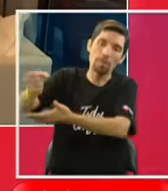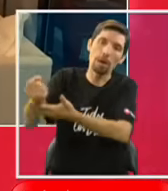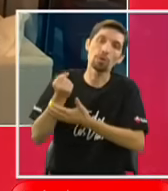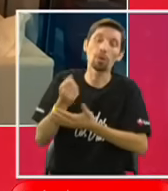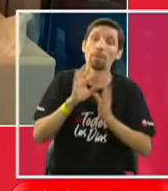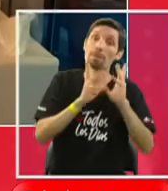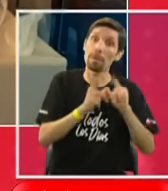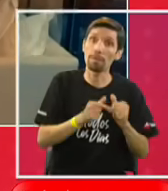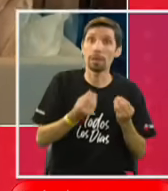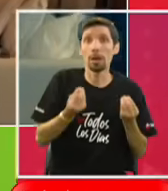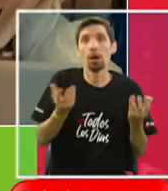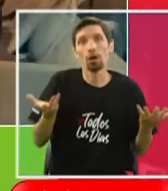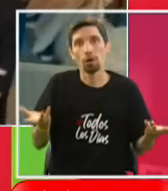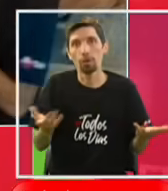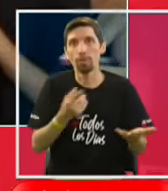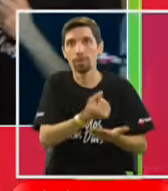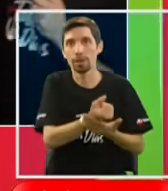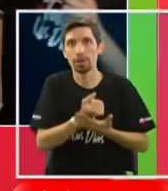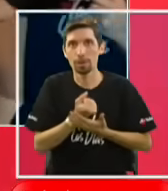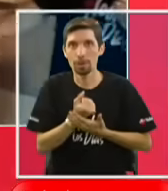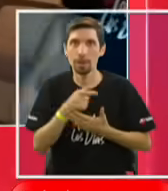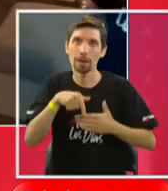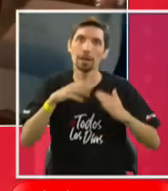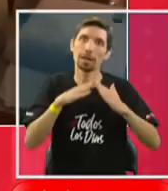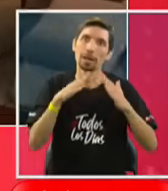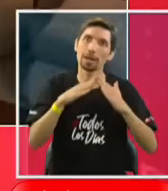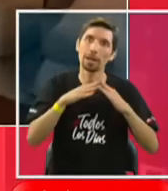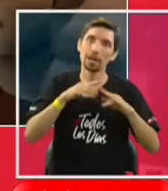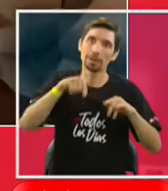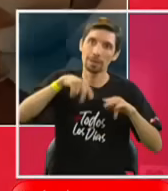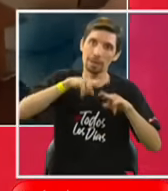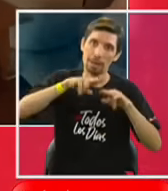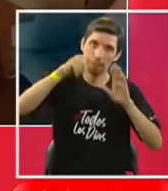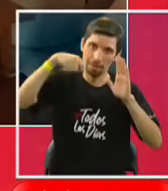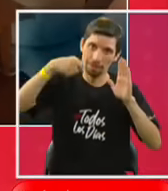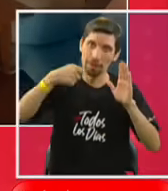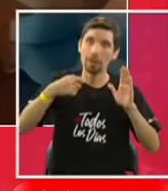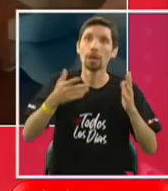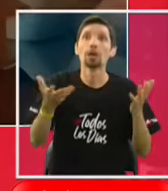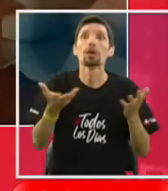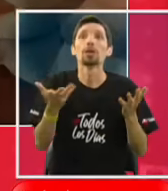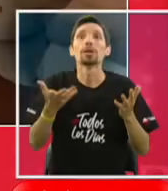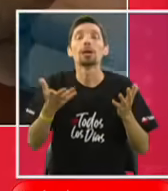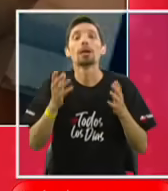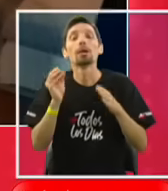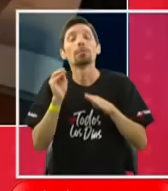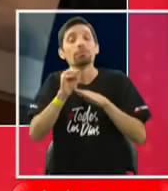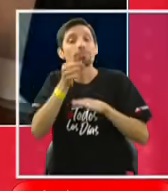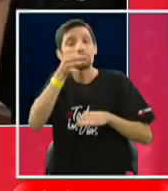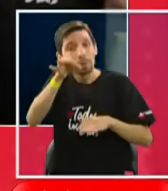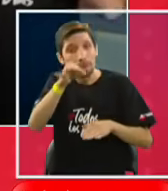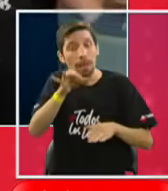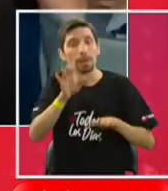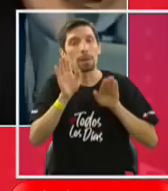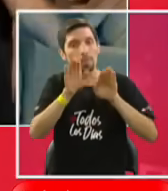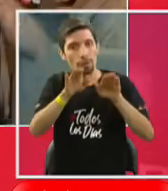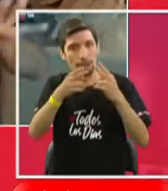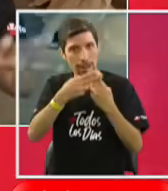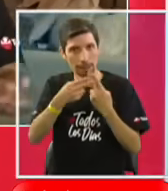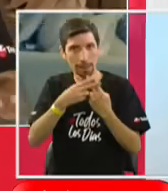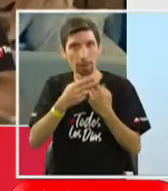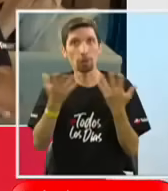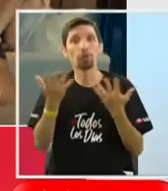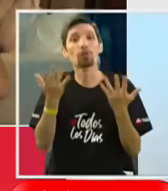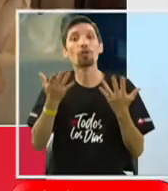a mi familia, por supuesto, por ayudarnos y estar en la casa haciendo este video. Es un mensaje para apoyar la Teletón y es como